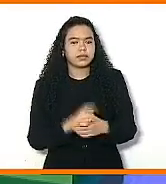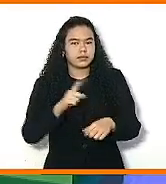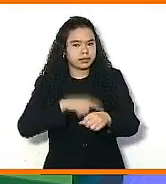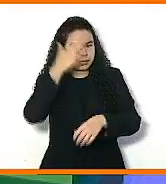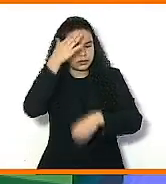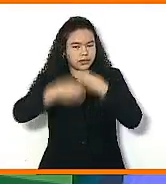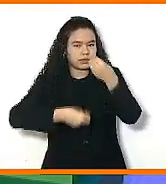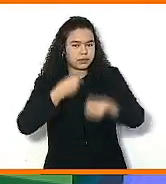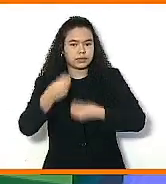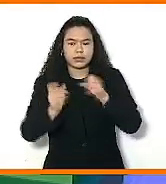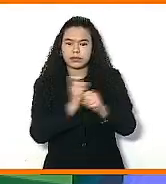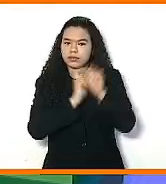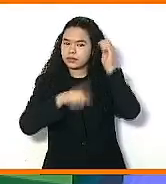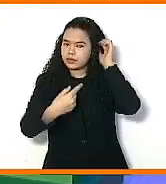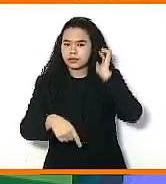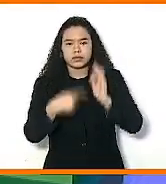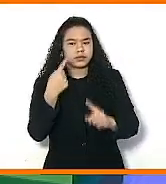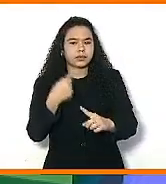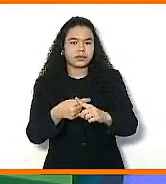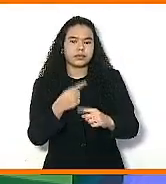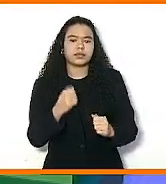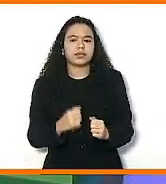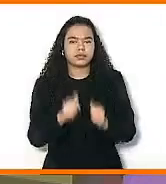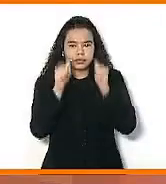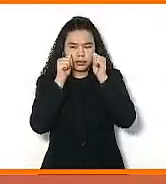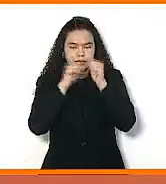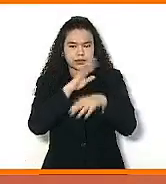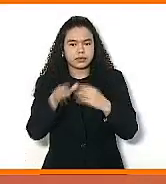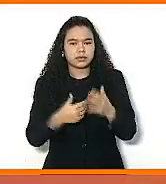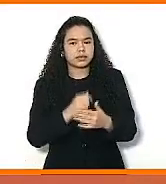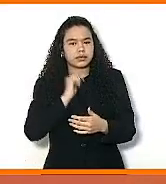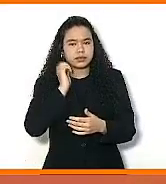qué le espera favorecida para multi x es atento